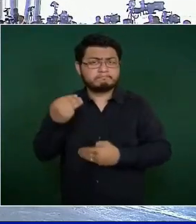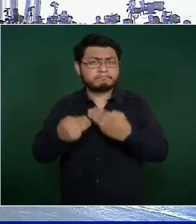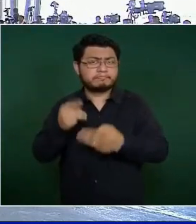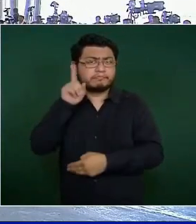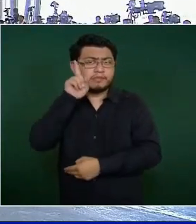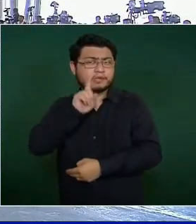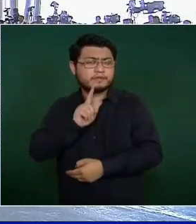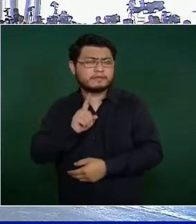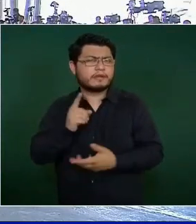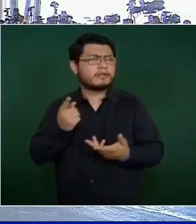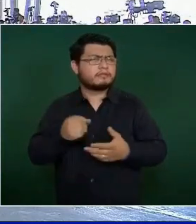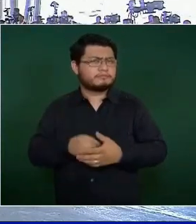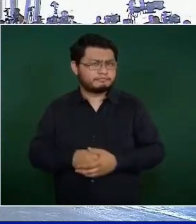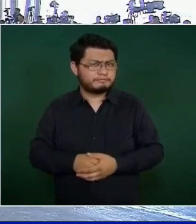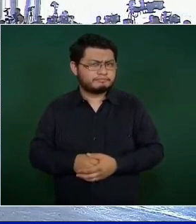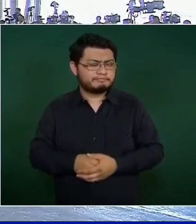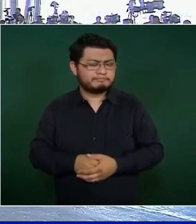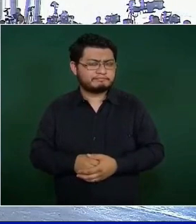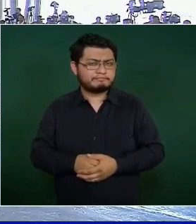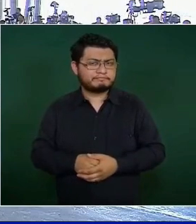magistrada?